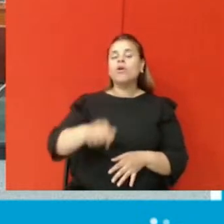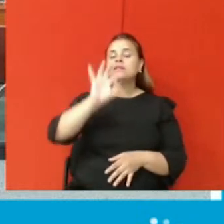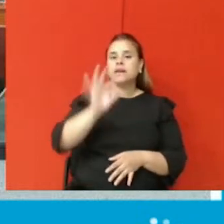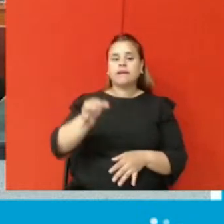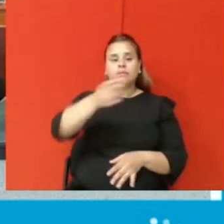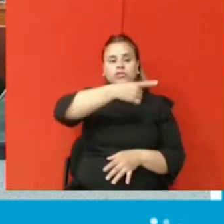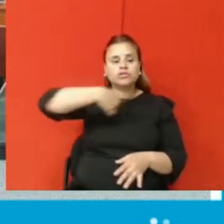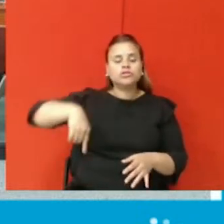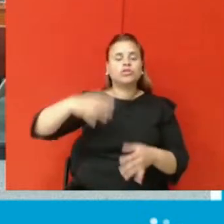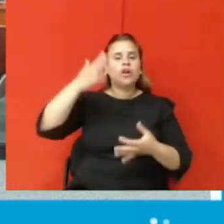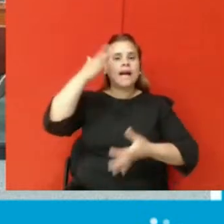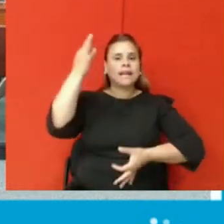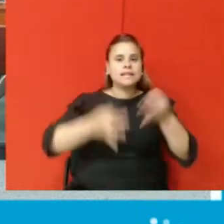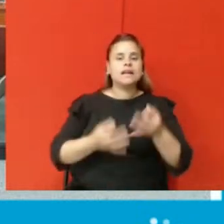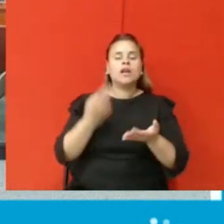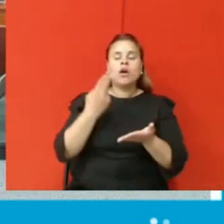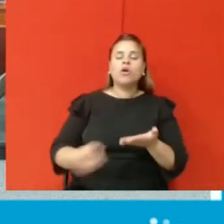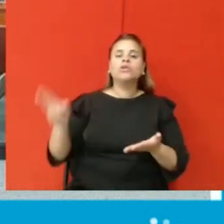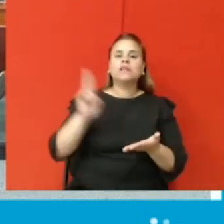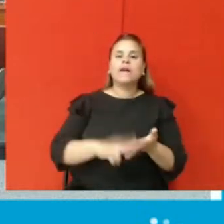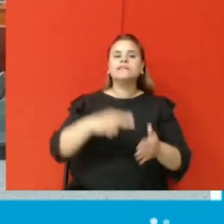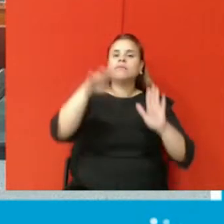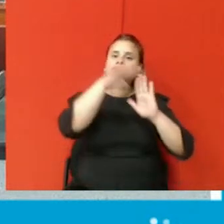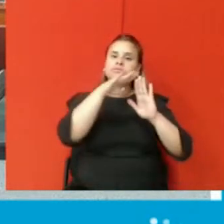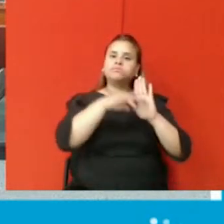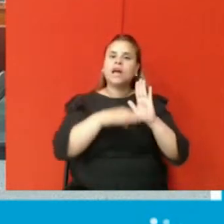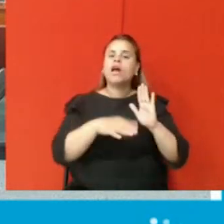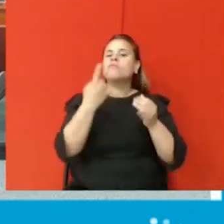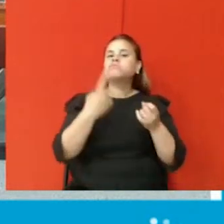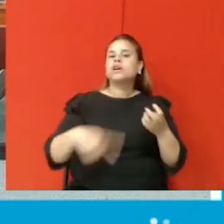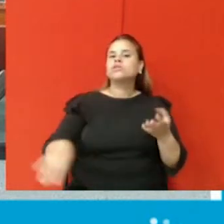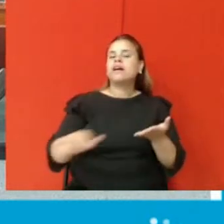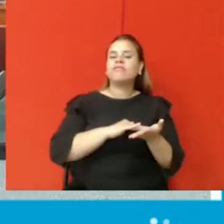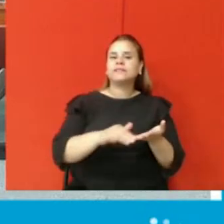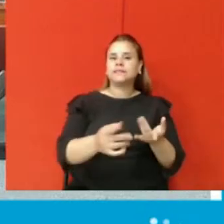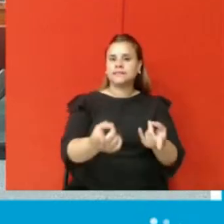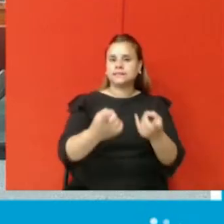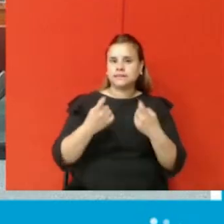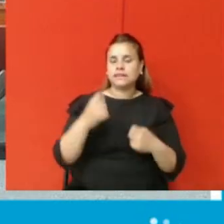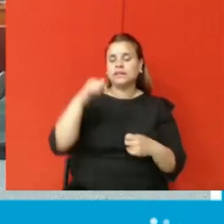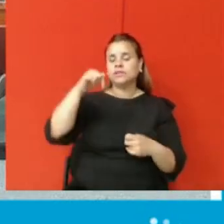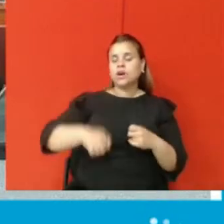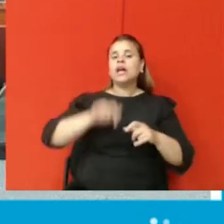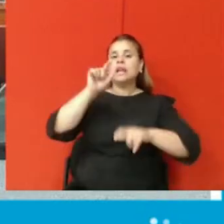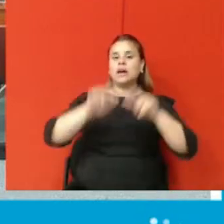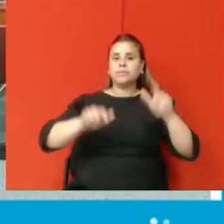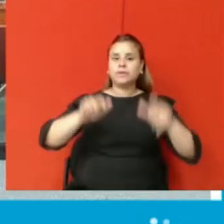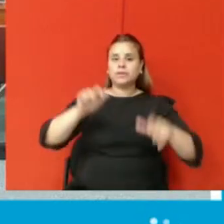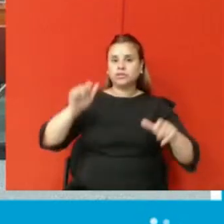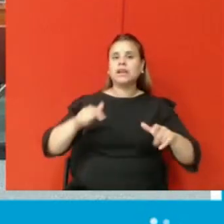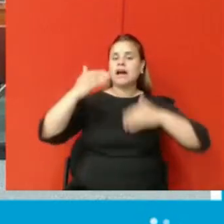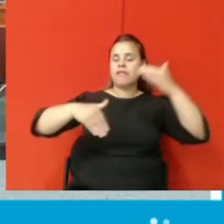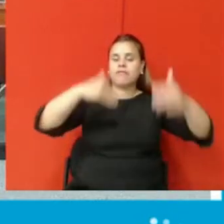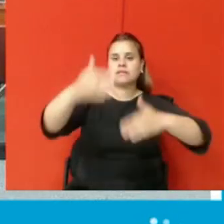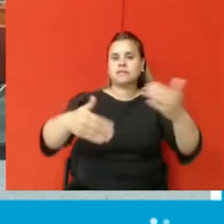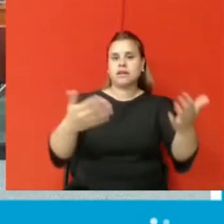de las necesidades reales y posibilidades concretas, así como el poder y la voluntad suficiente para salir adelante, nos permitirá, ya bien